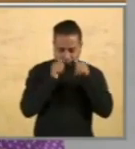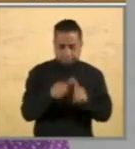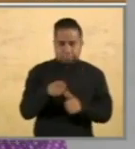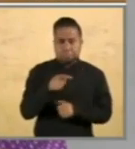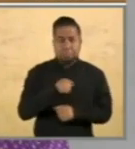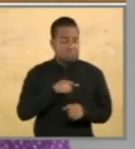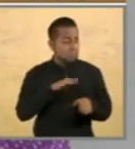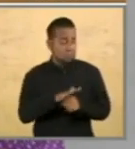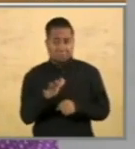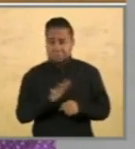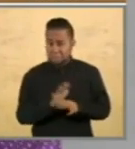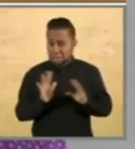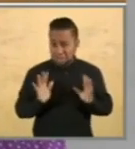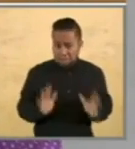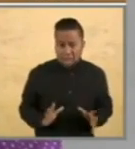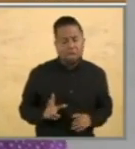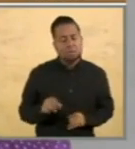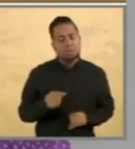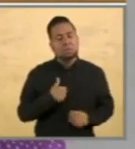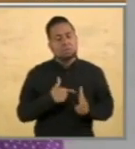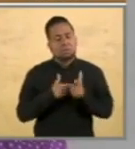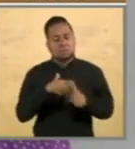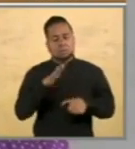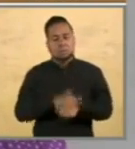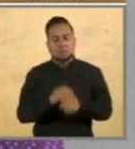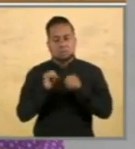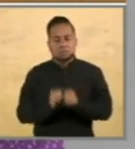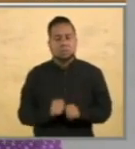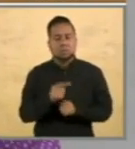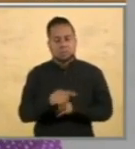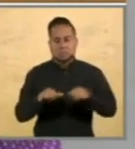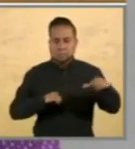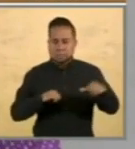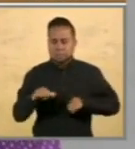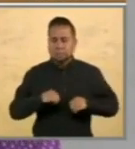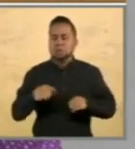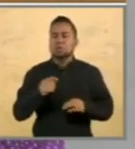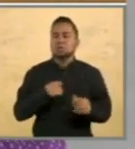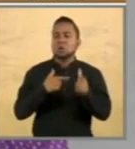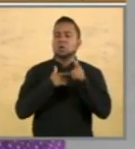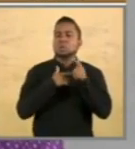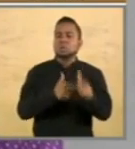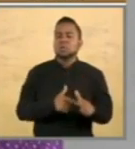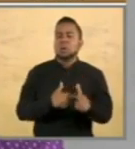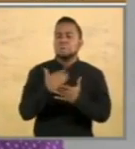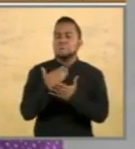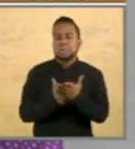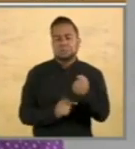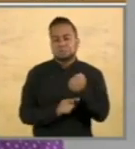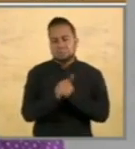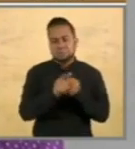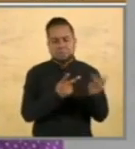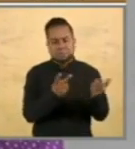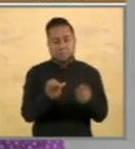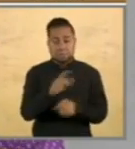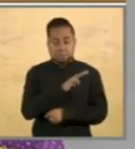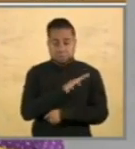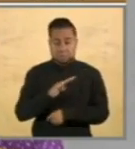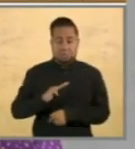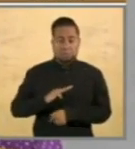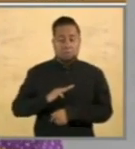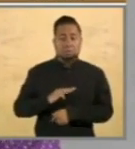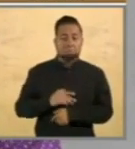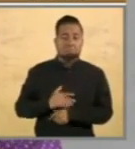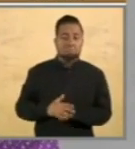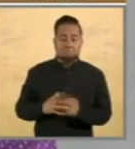estamos satisfechos vamos a seguir fortaleciendo la acciones y vamos a seguir bajando el índice delictivo en el municipio